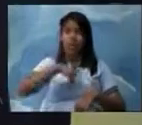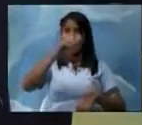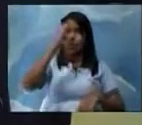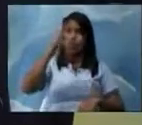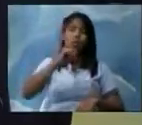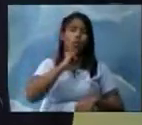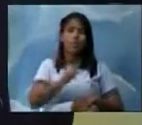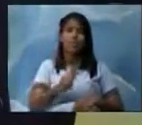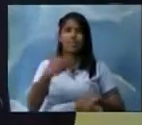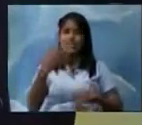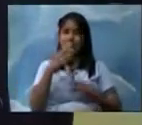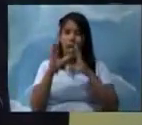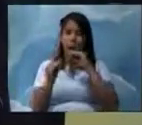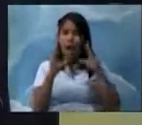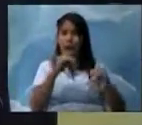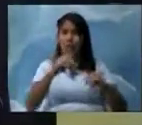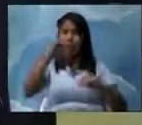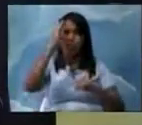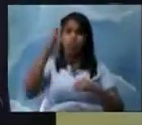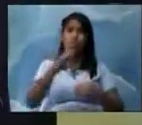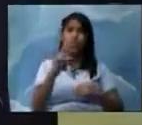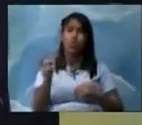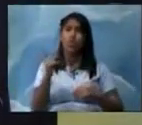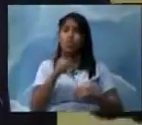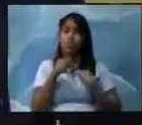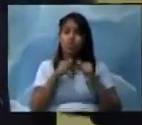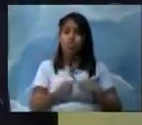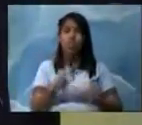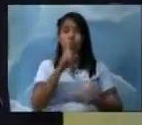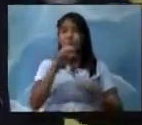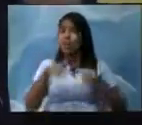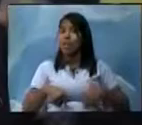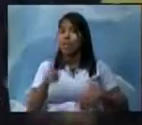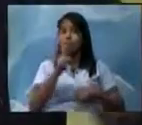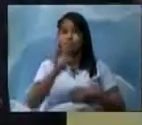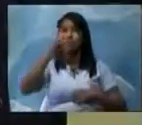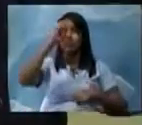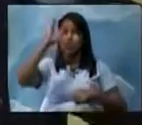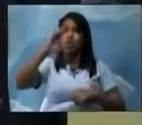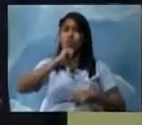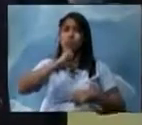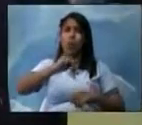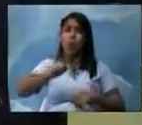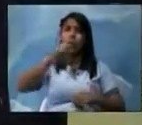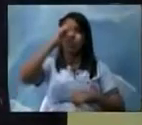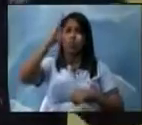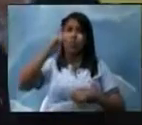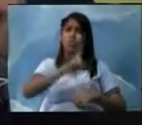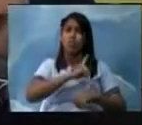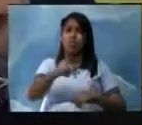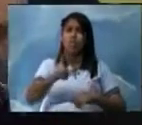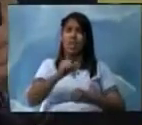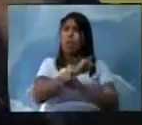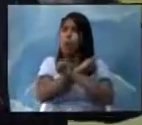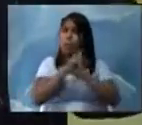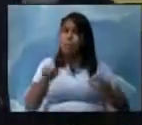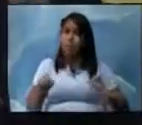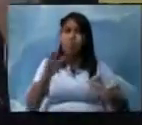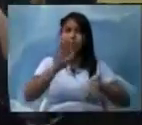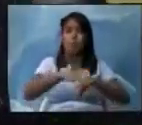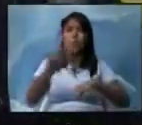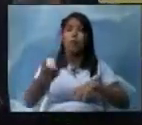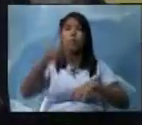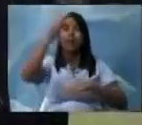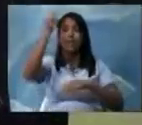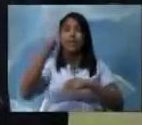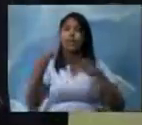nuestro Dios es un Dios que habla es un Dios que no se mantiene callado nuestro Dios no va es un Dios de imposible porque